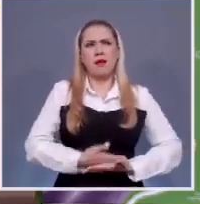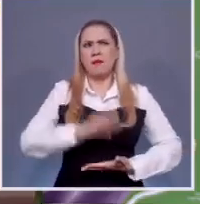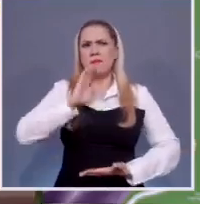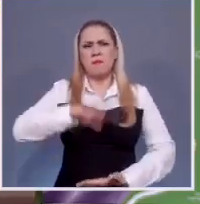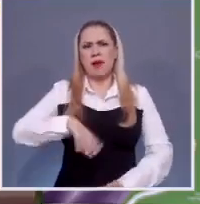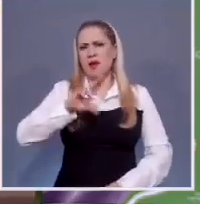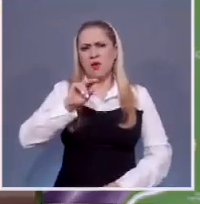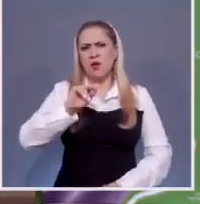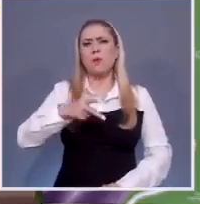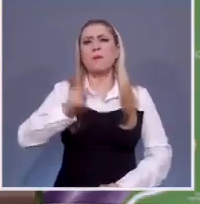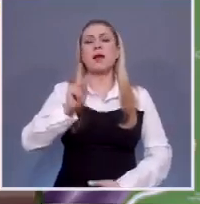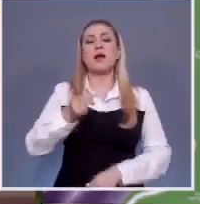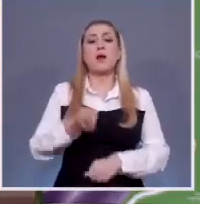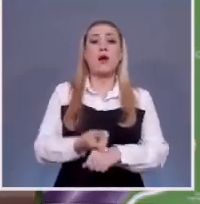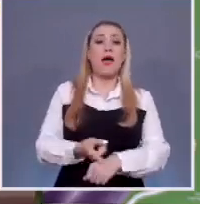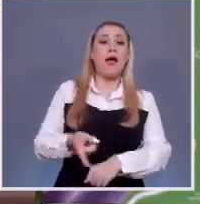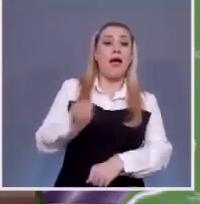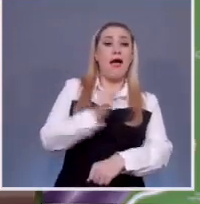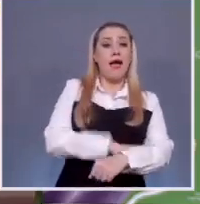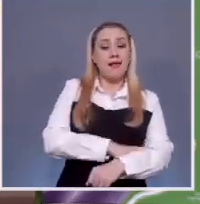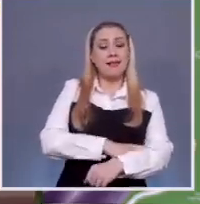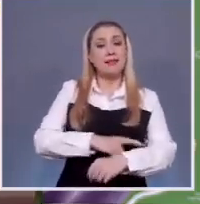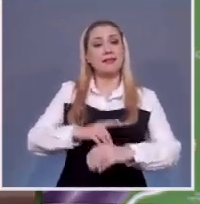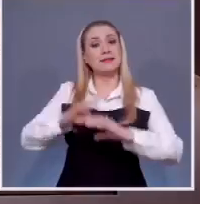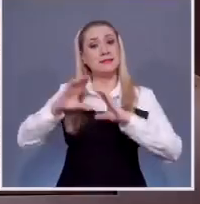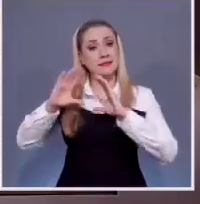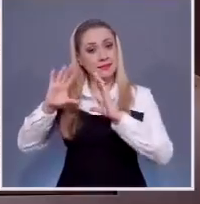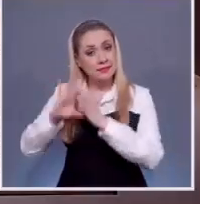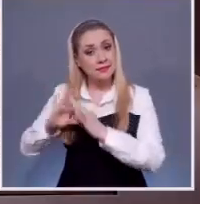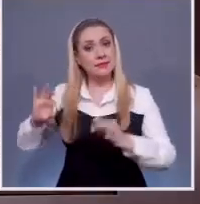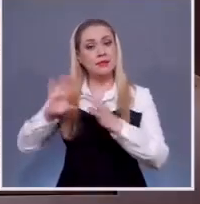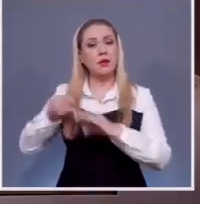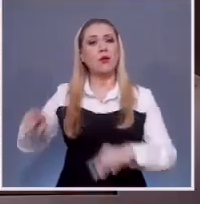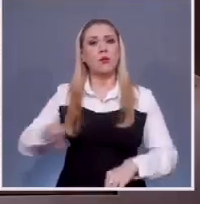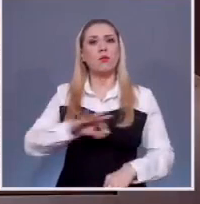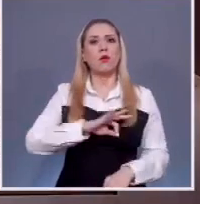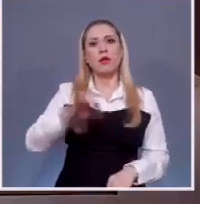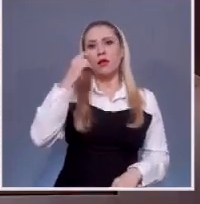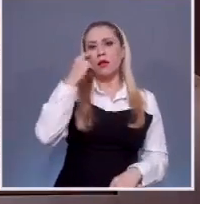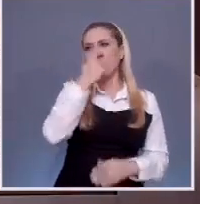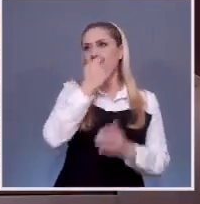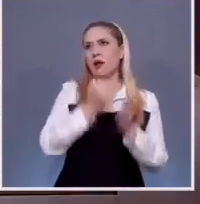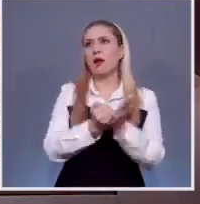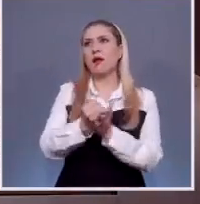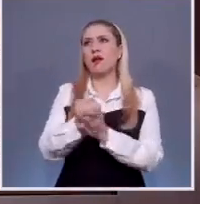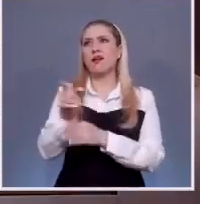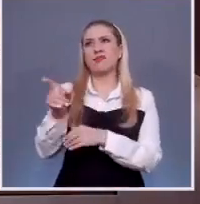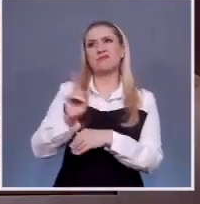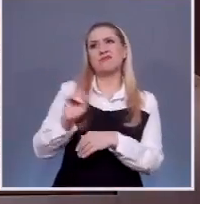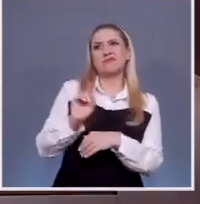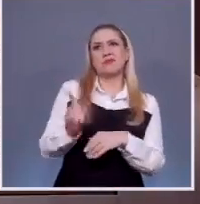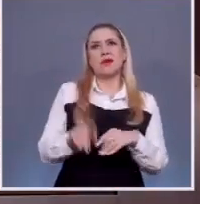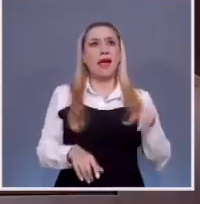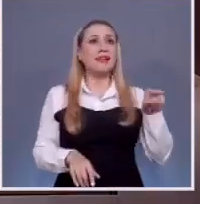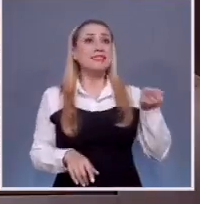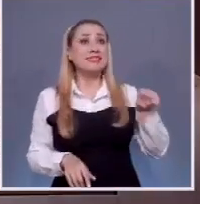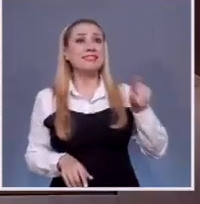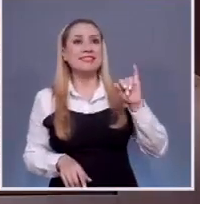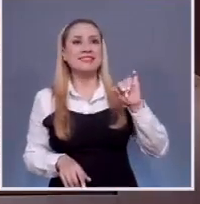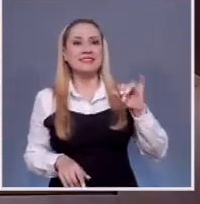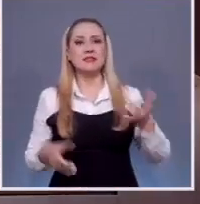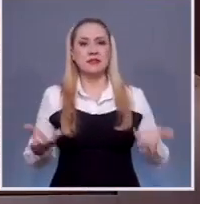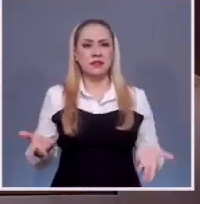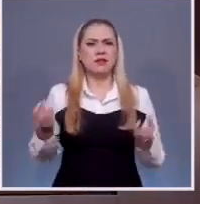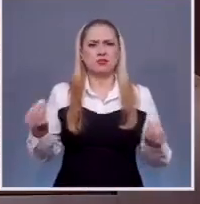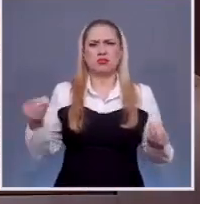llevan a cabo, esta información se lleva a cabo antes, ella puede decidir con quién sí estar, con quién no estar. Hay muchos proveedores de la salud, no